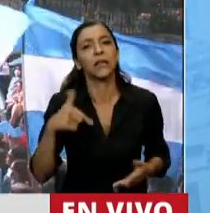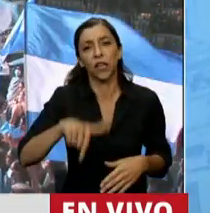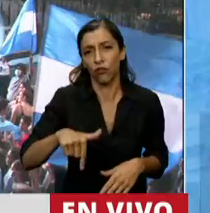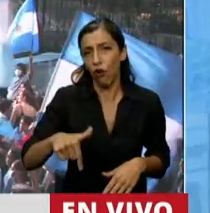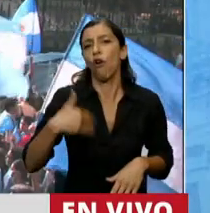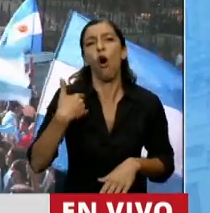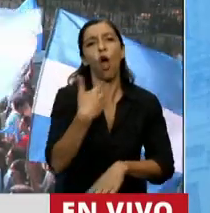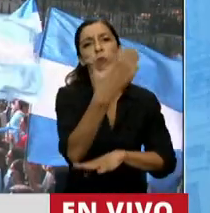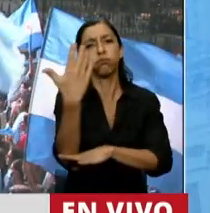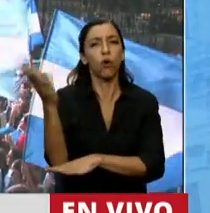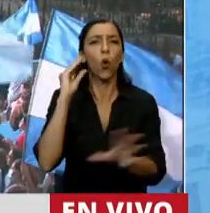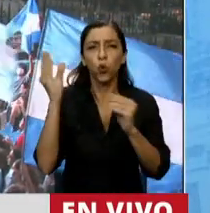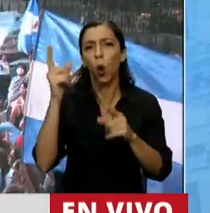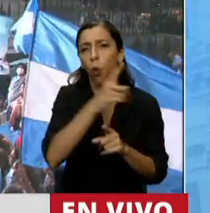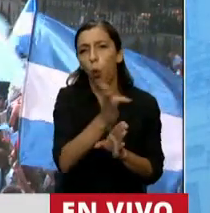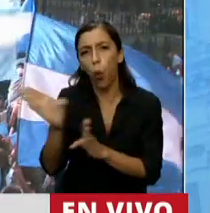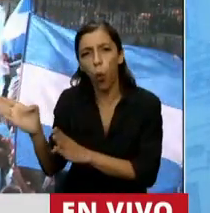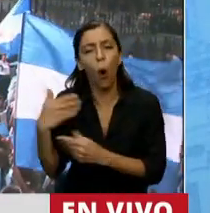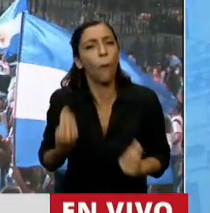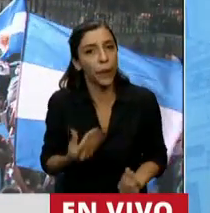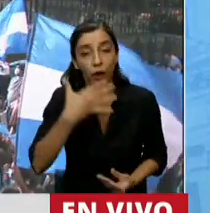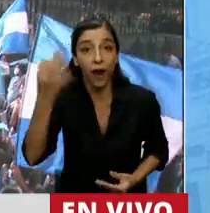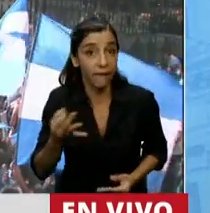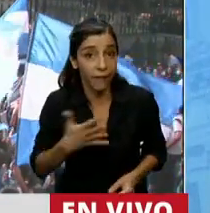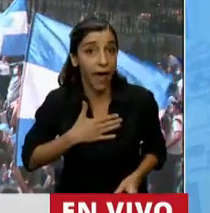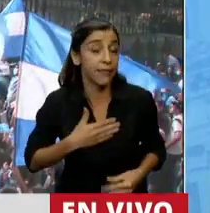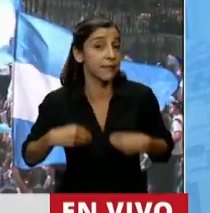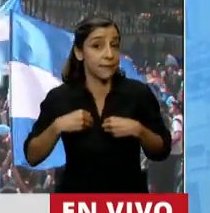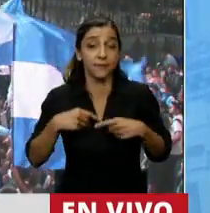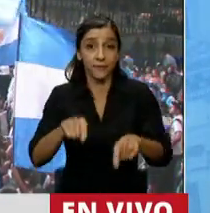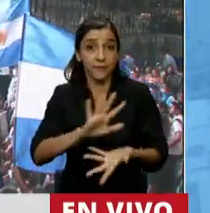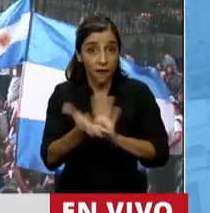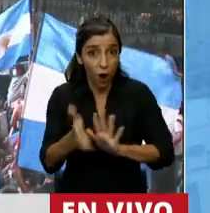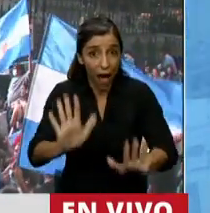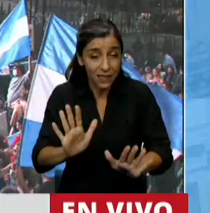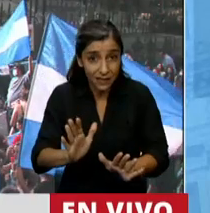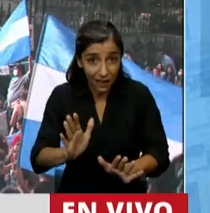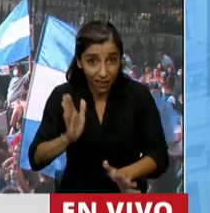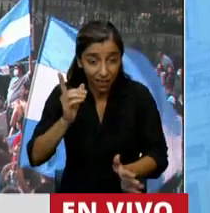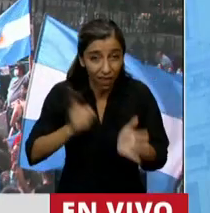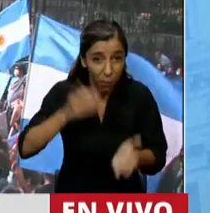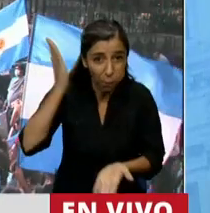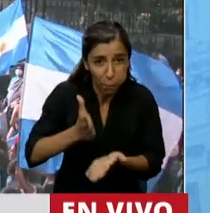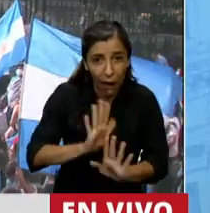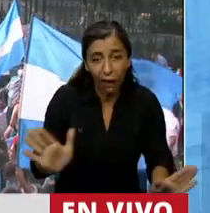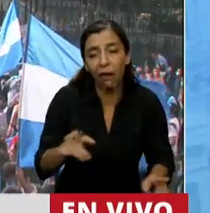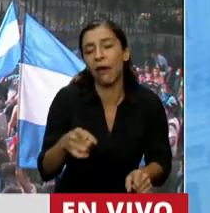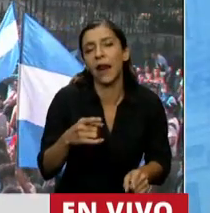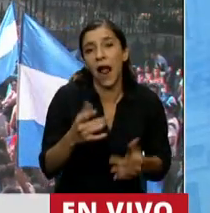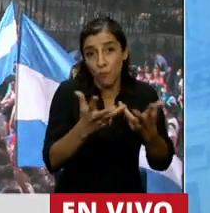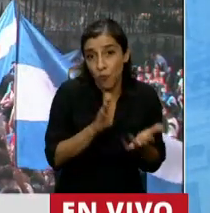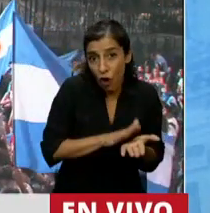debate del plenario y comisiones, la verdad que me da la impresión que el mantenimiento de este tipo penal en el proyecto que estamos